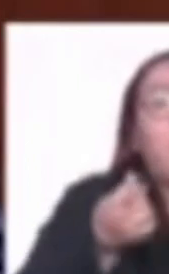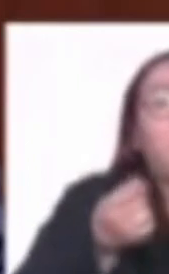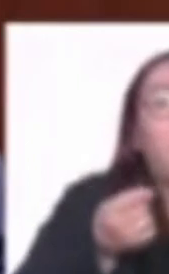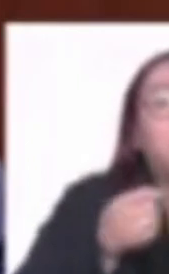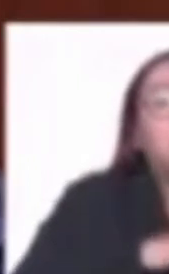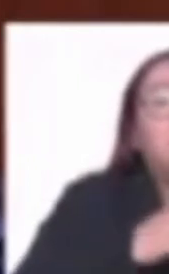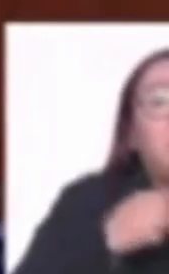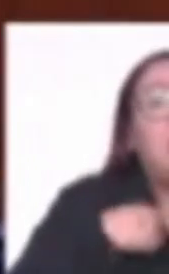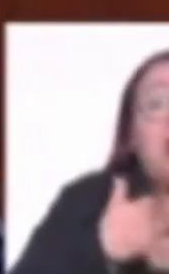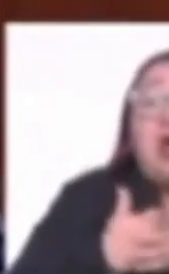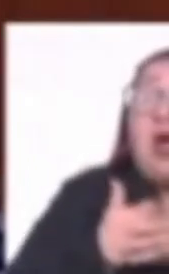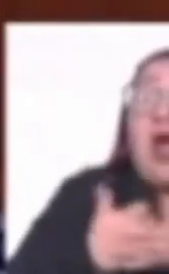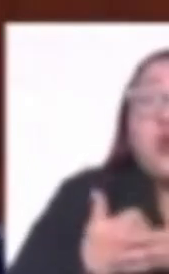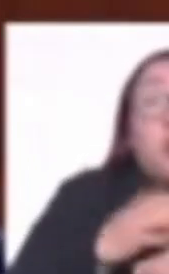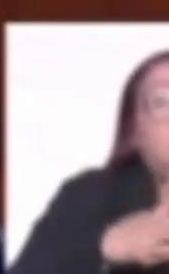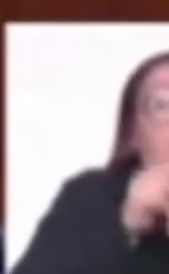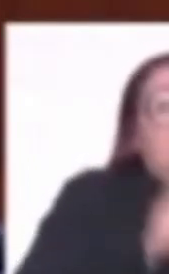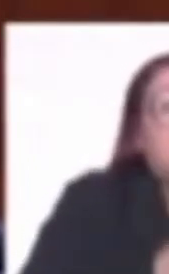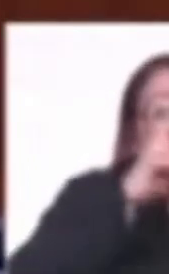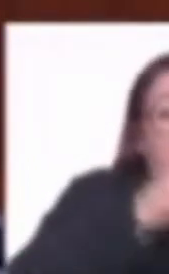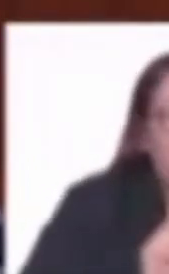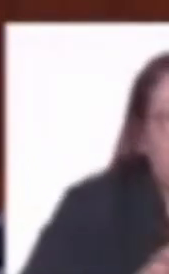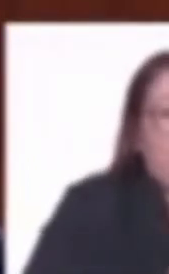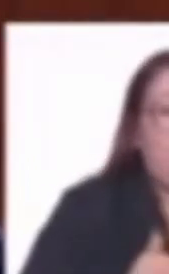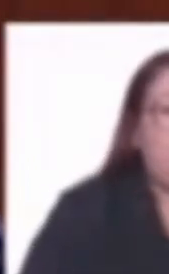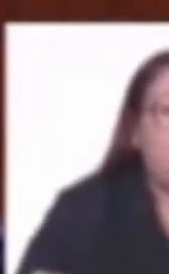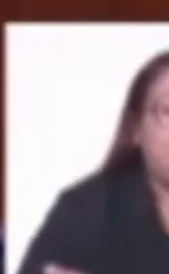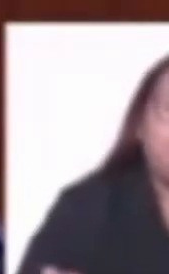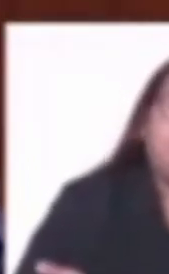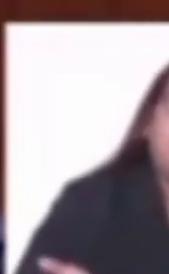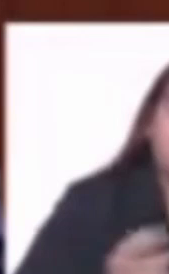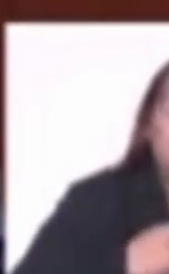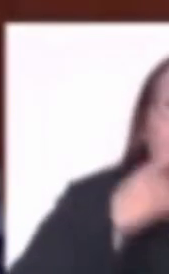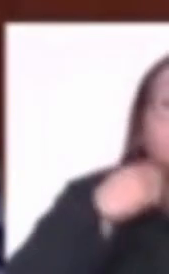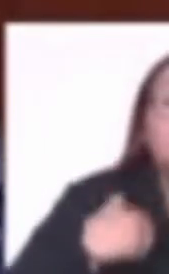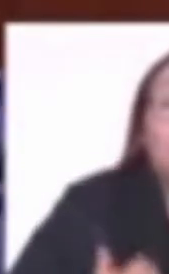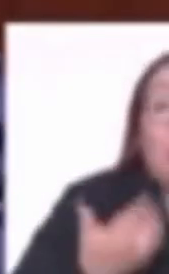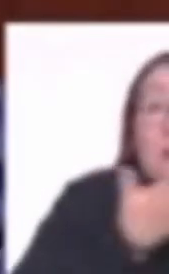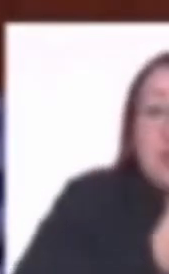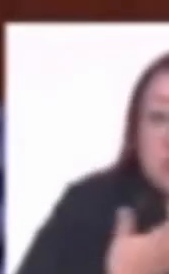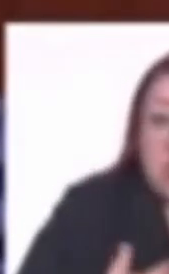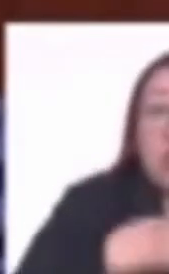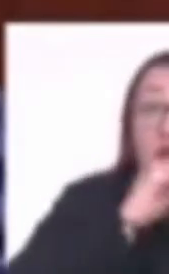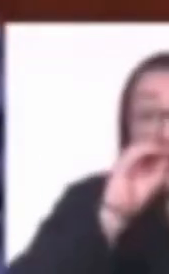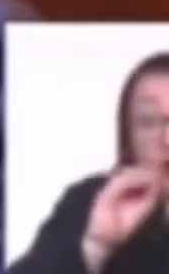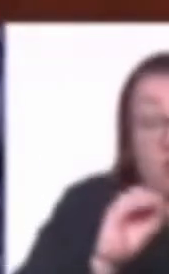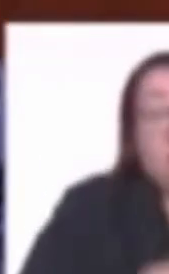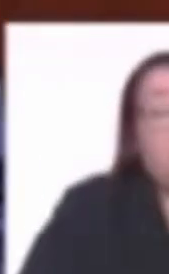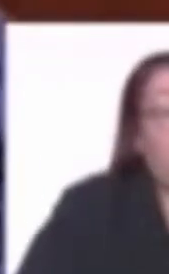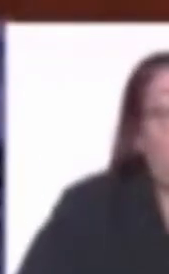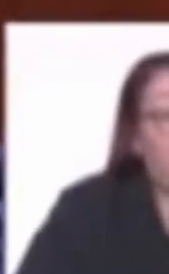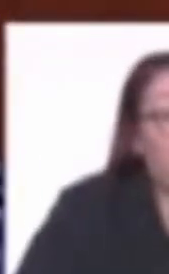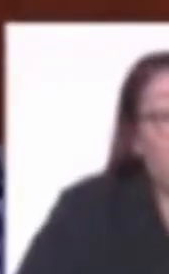En beneficio finalmente todos los ciudadanos entonces señora presidenta aquí